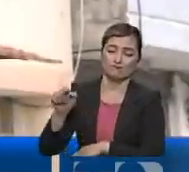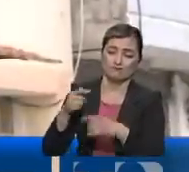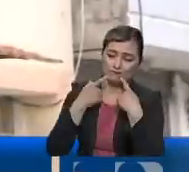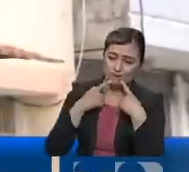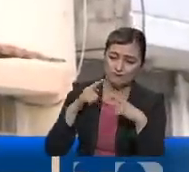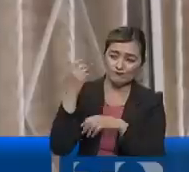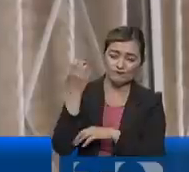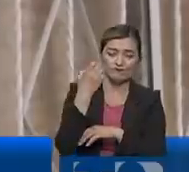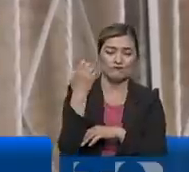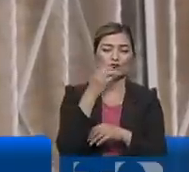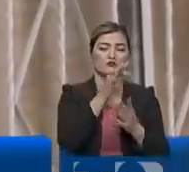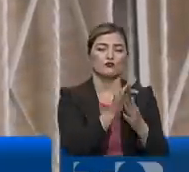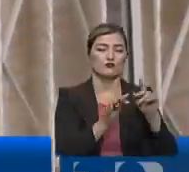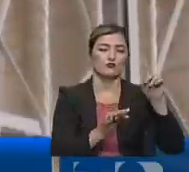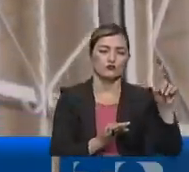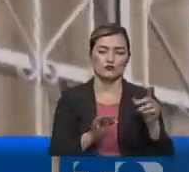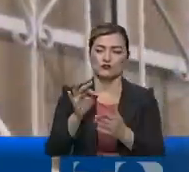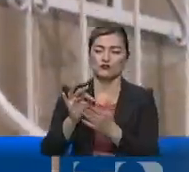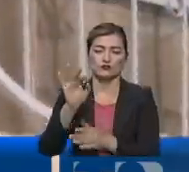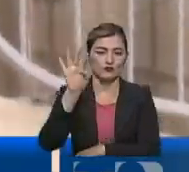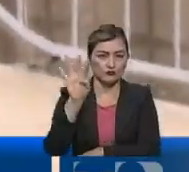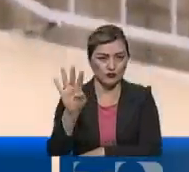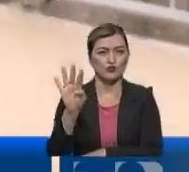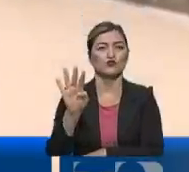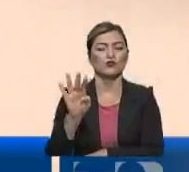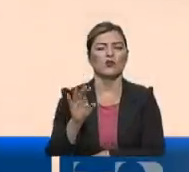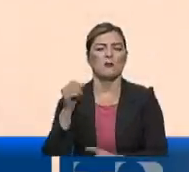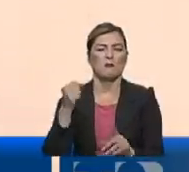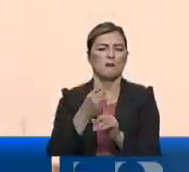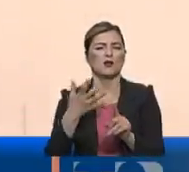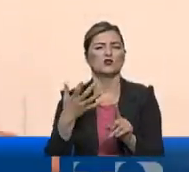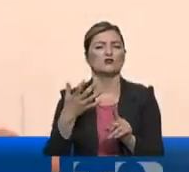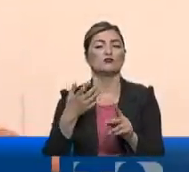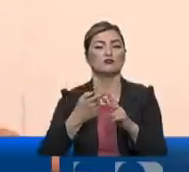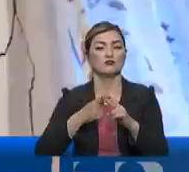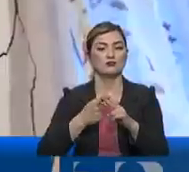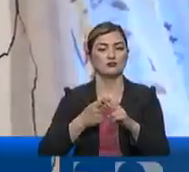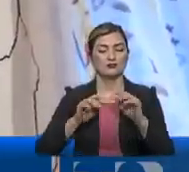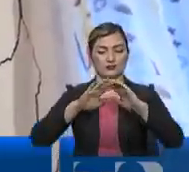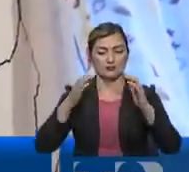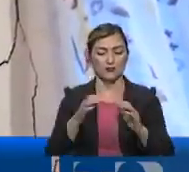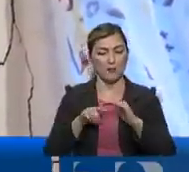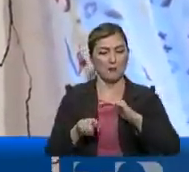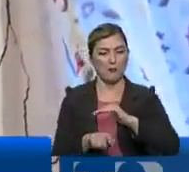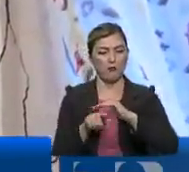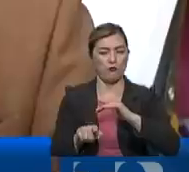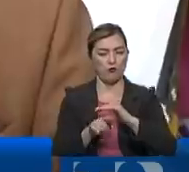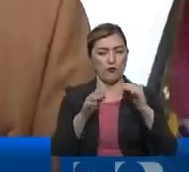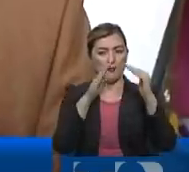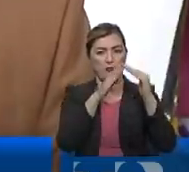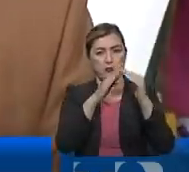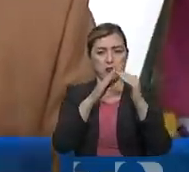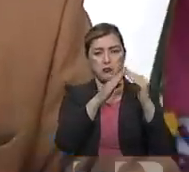las zonas 1 y 4 de Solanda, sectores que aseguran resultaron afectados tras el inicio de la construcción del metro.